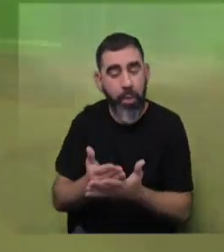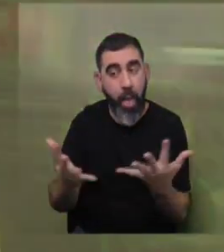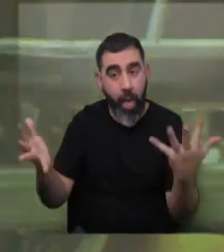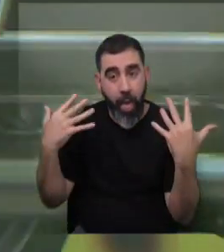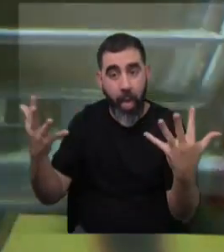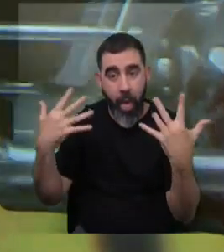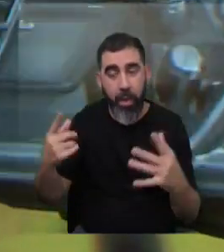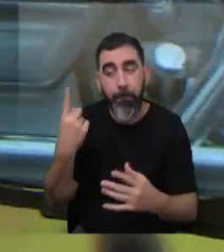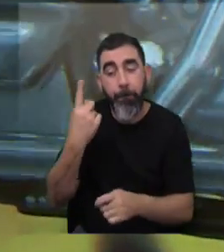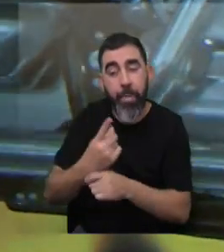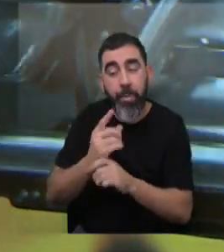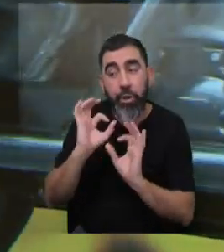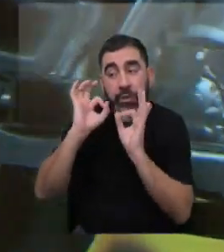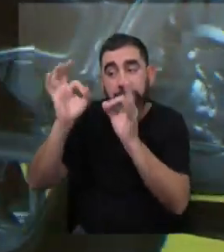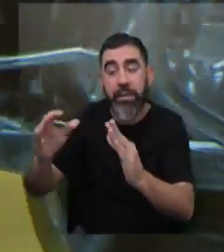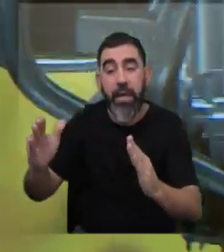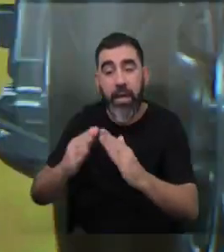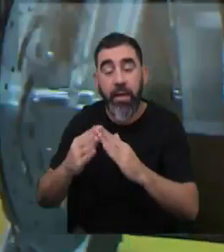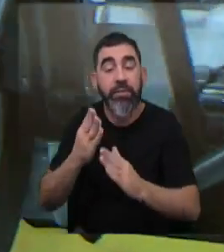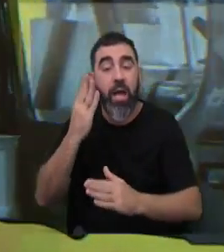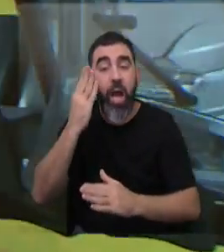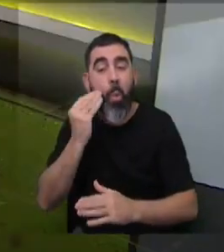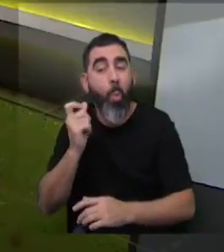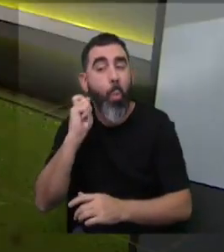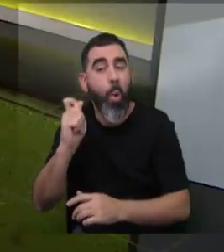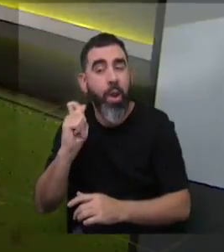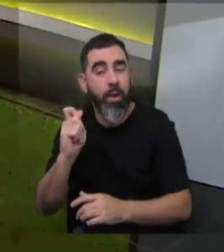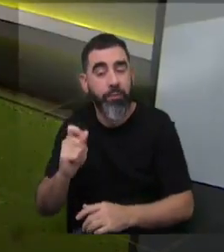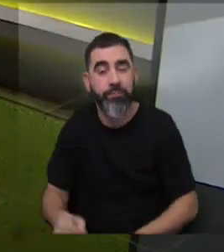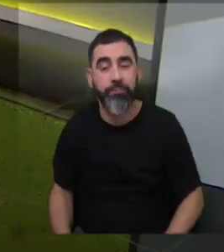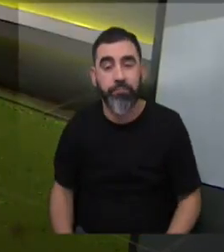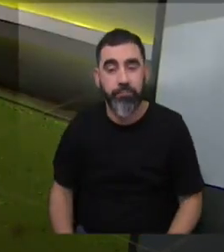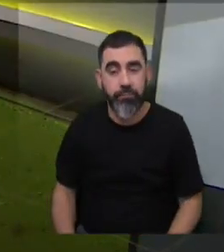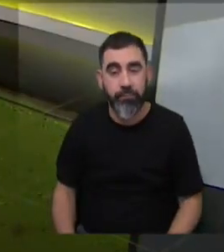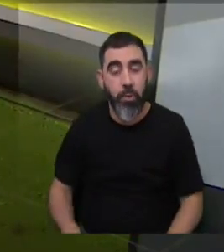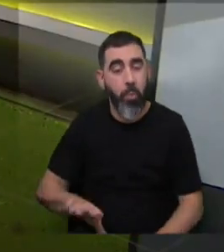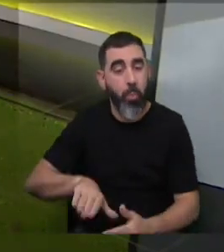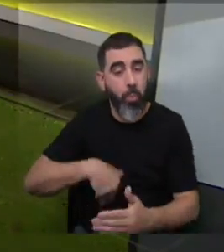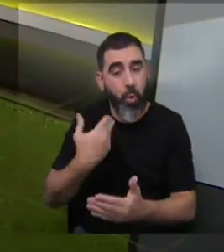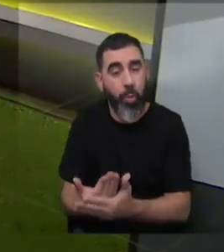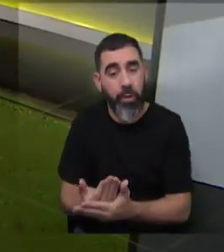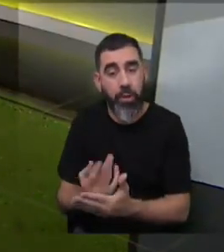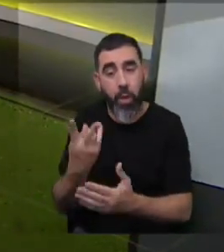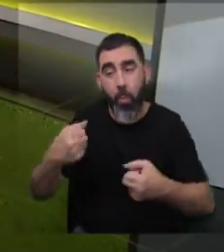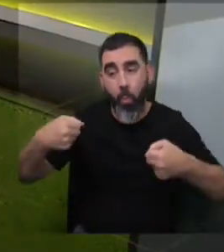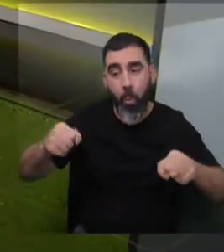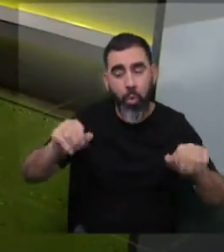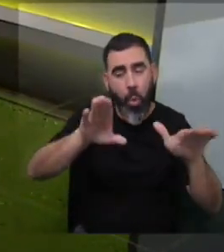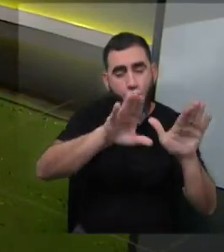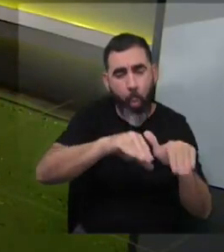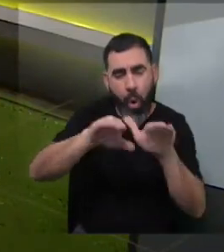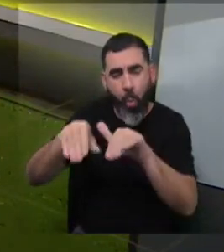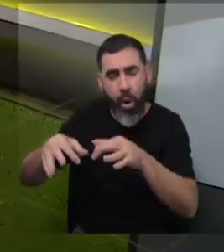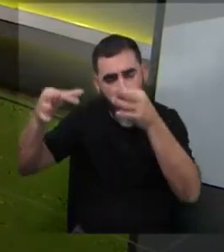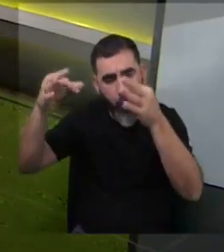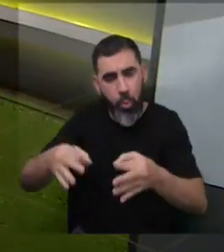ver quién de los dos podría llegar primero a lo de su abuela. Y propuso usar dos motos idénticas que justo